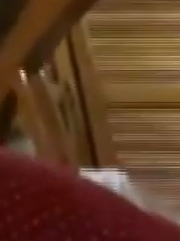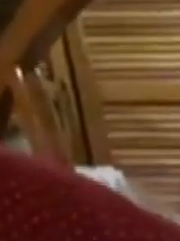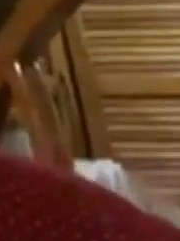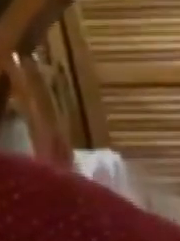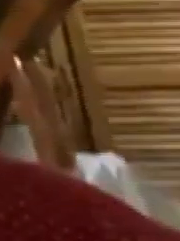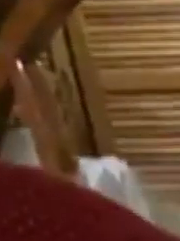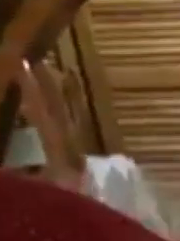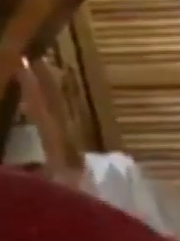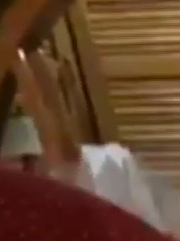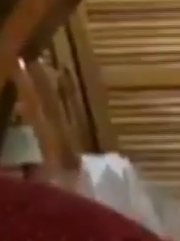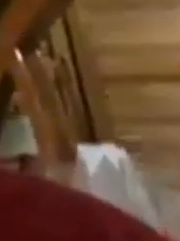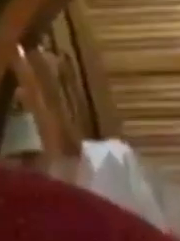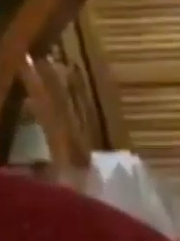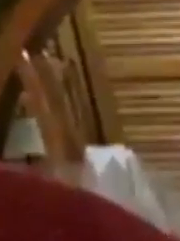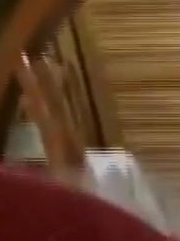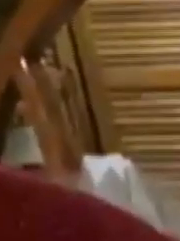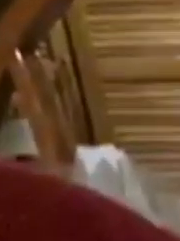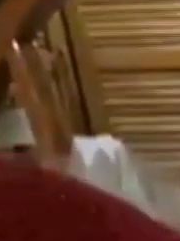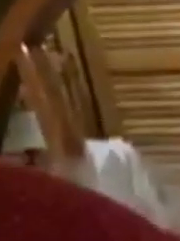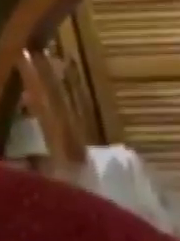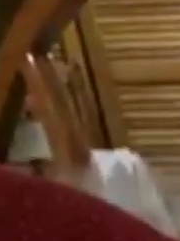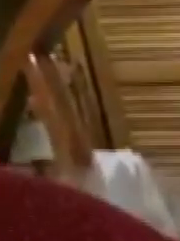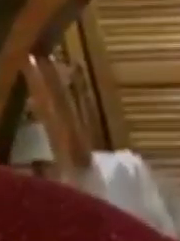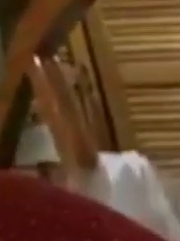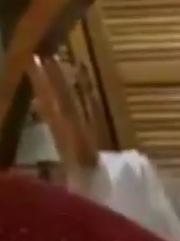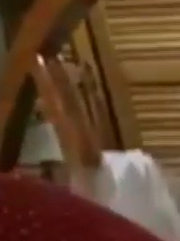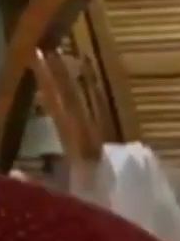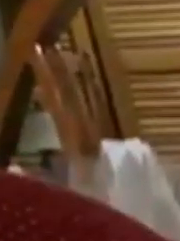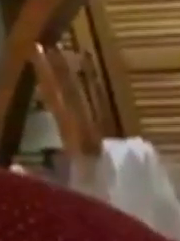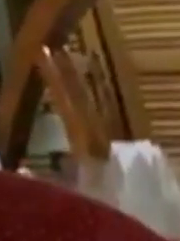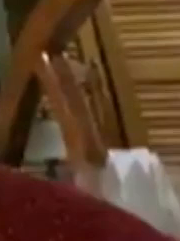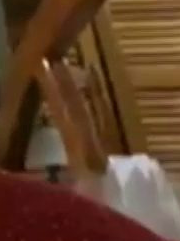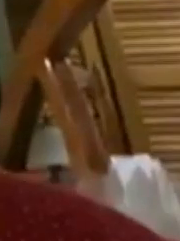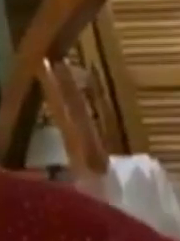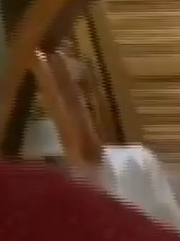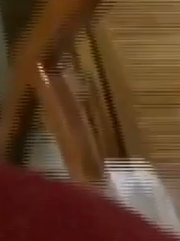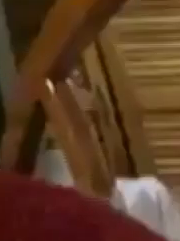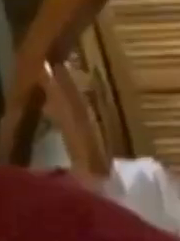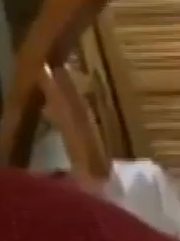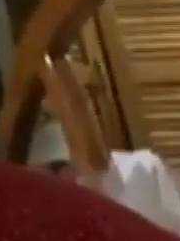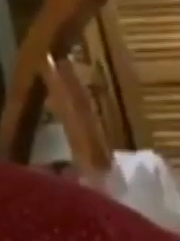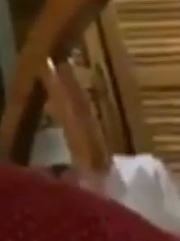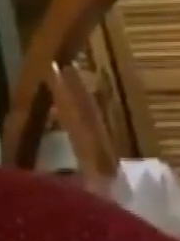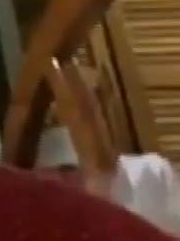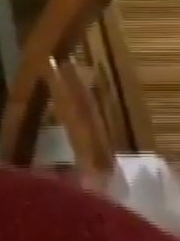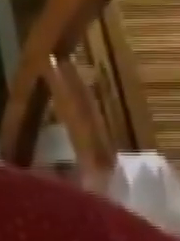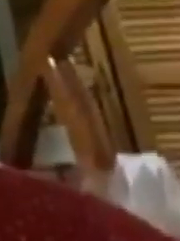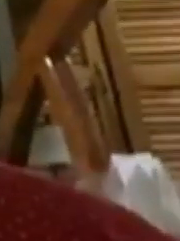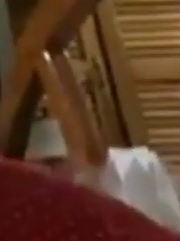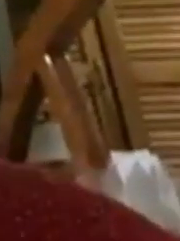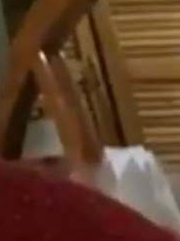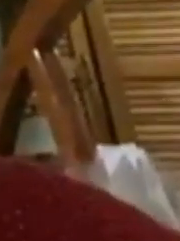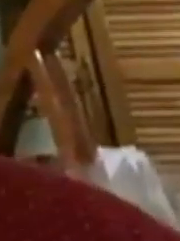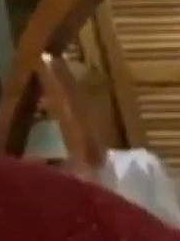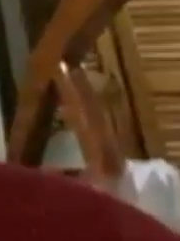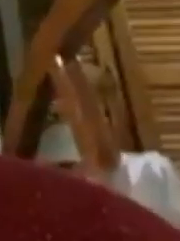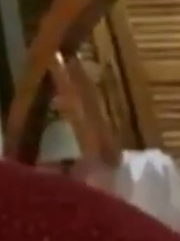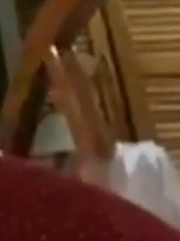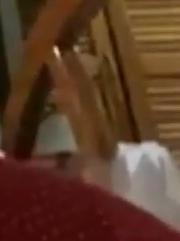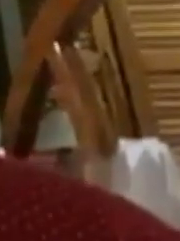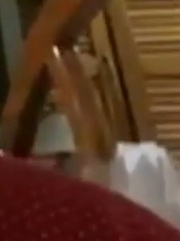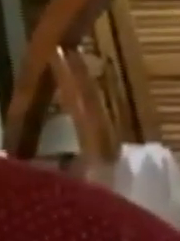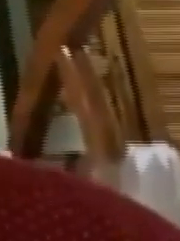usuarios positivos para poder entonces obviamente sacarlos y enviarlos a cuarentena, que esa era la parte más importante para poder tratar